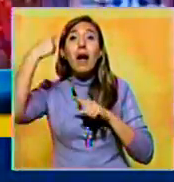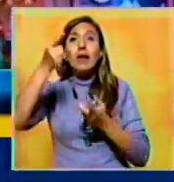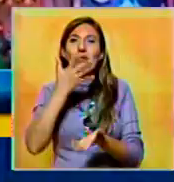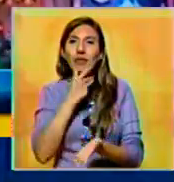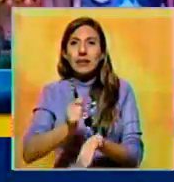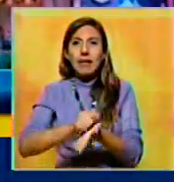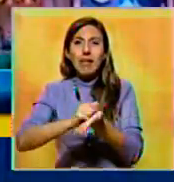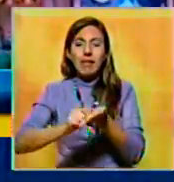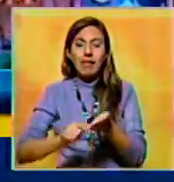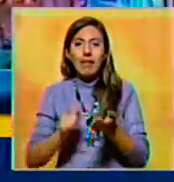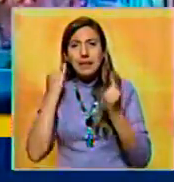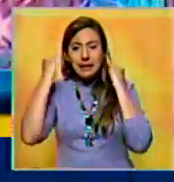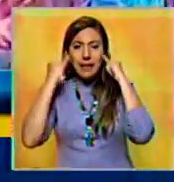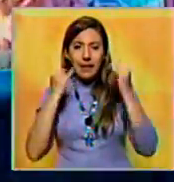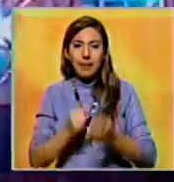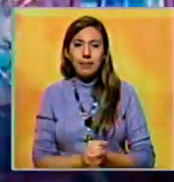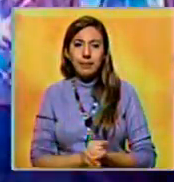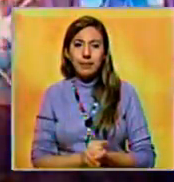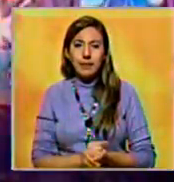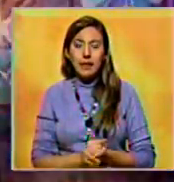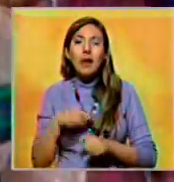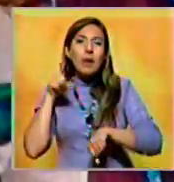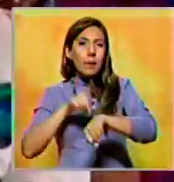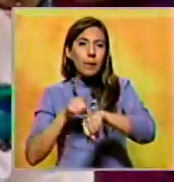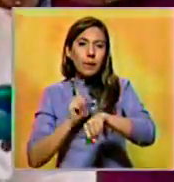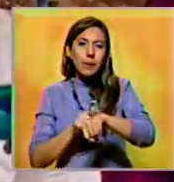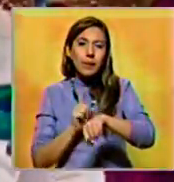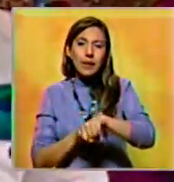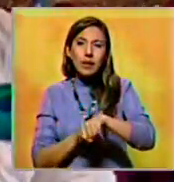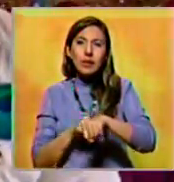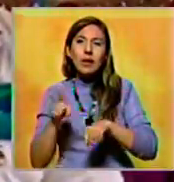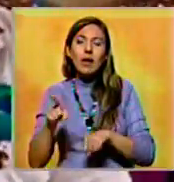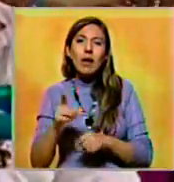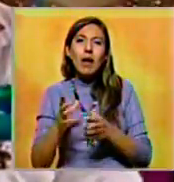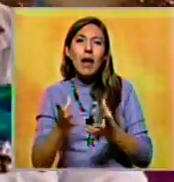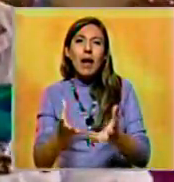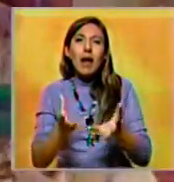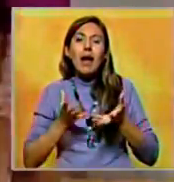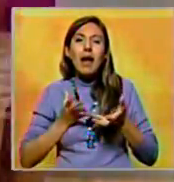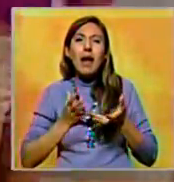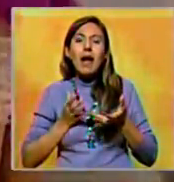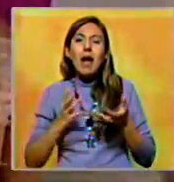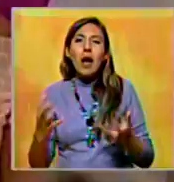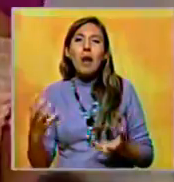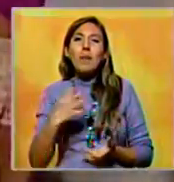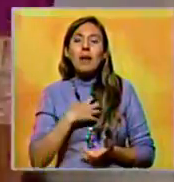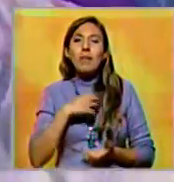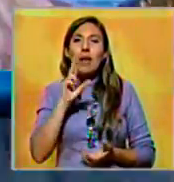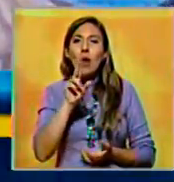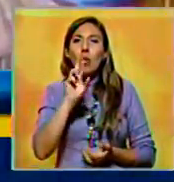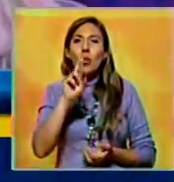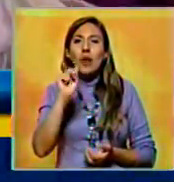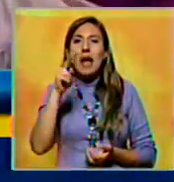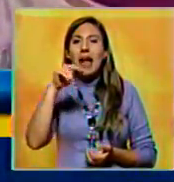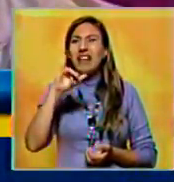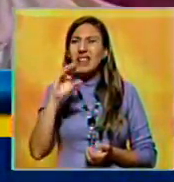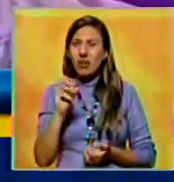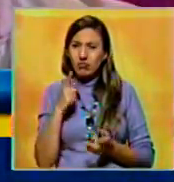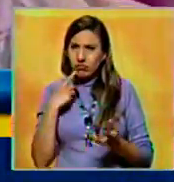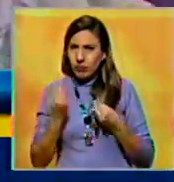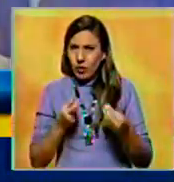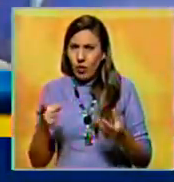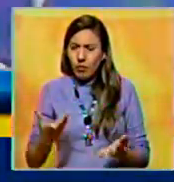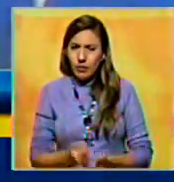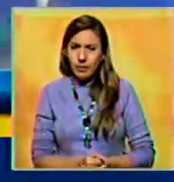ideas. Es el momento donde Óscarcito se gana una orquídea de uranio. Nada más y nada menos. Caramba, revive ese